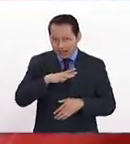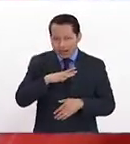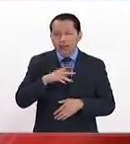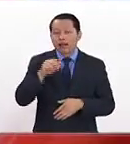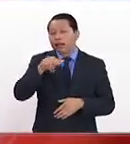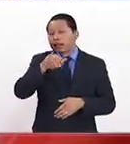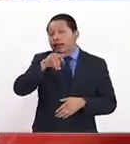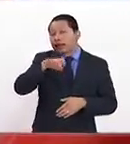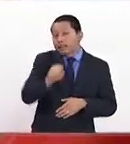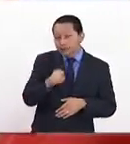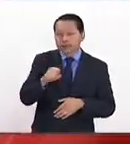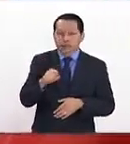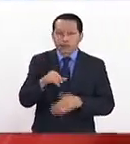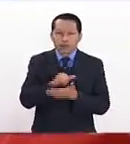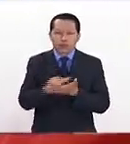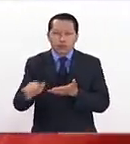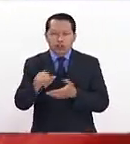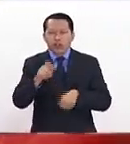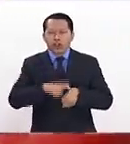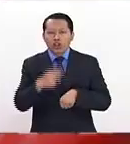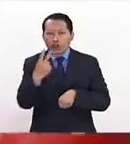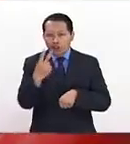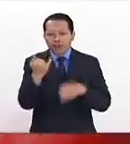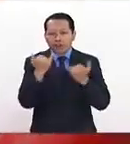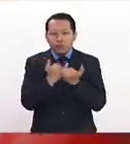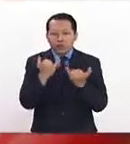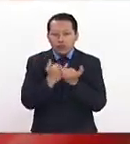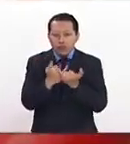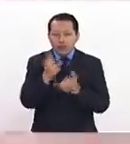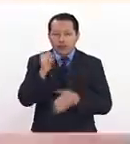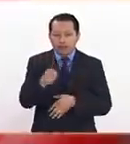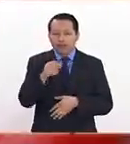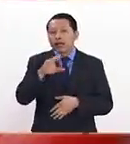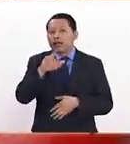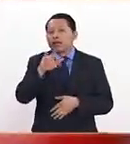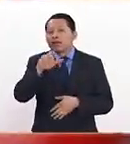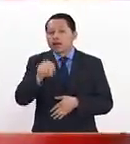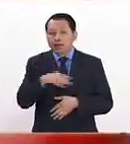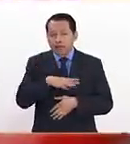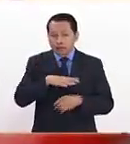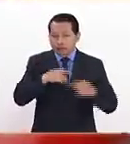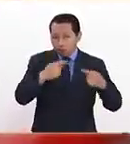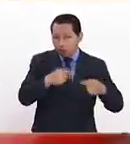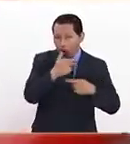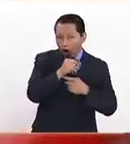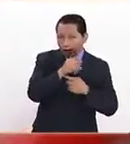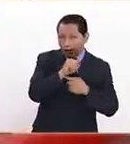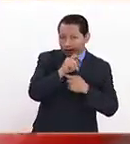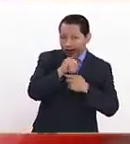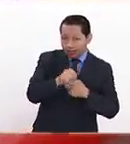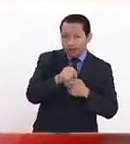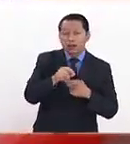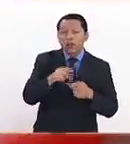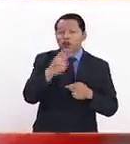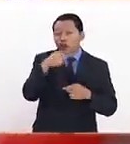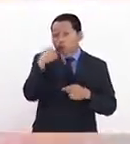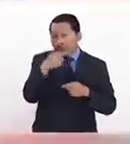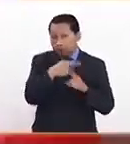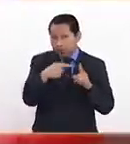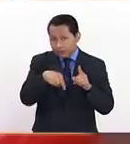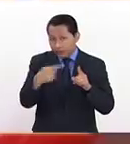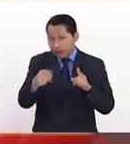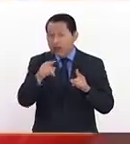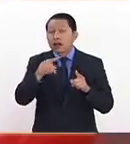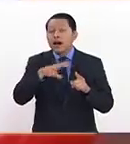los Knicks de Nueva York. A las 2 de la tarde, un duelazo. Cavaliers de Cleveland ante Warriors de Golden State. 2 horas y media después, Wizards